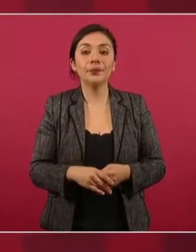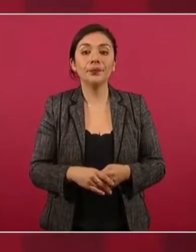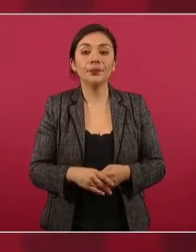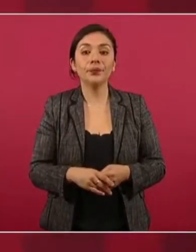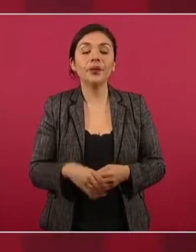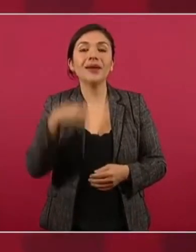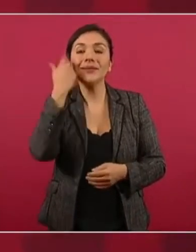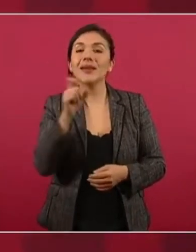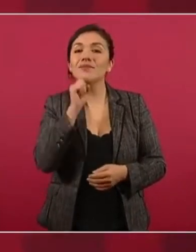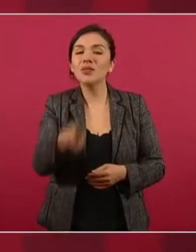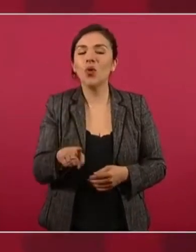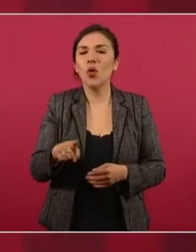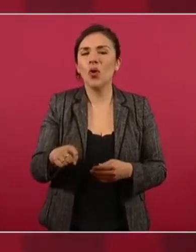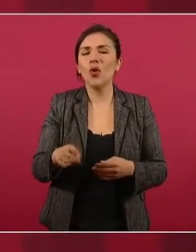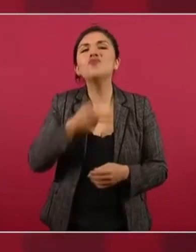tratar el combustóleo,